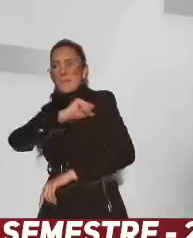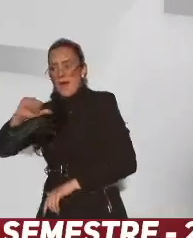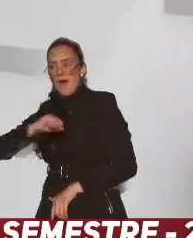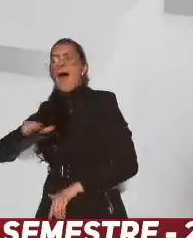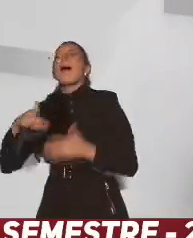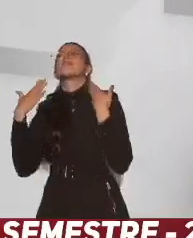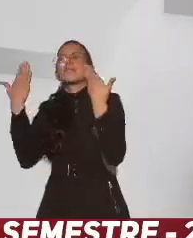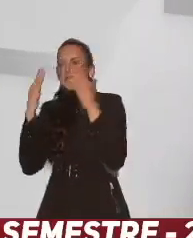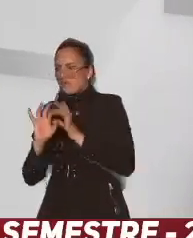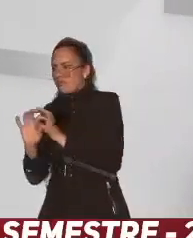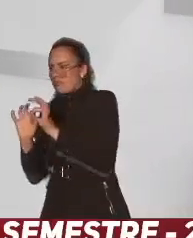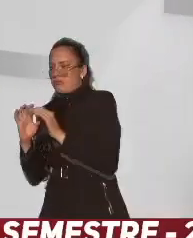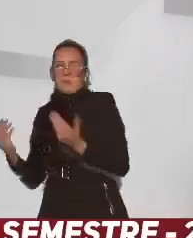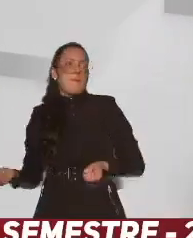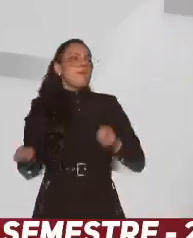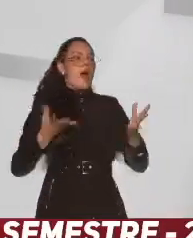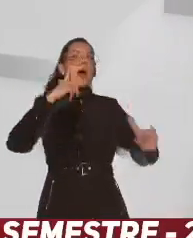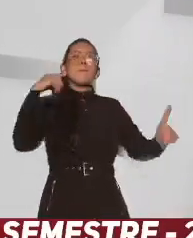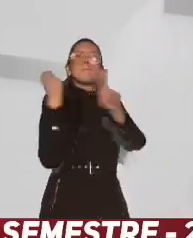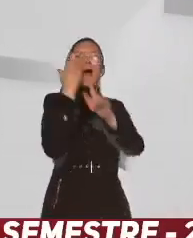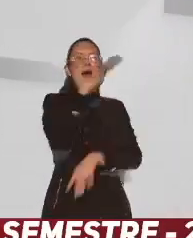nacional. El mejoramiento de